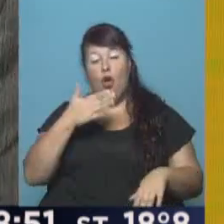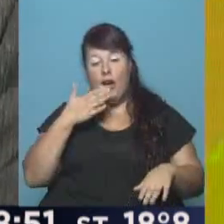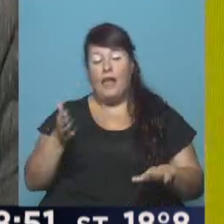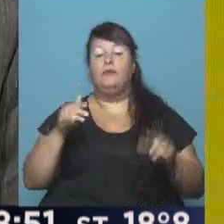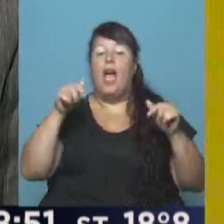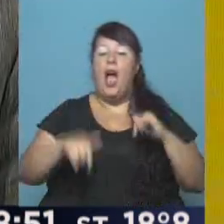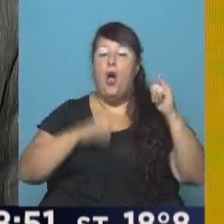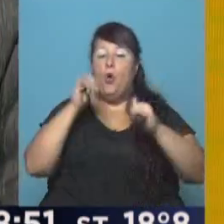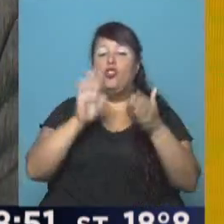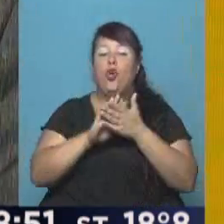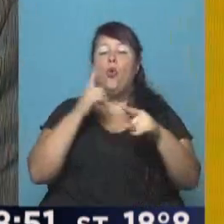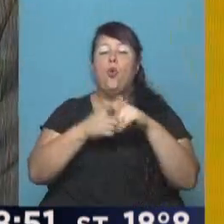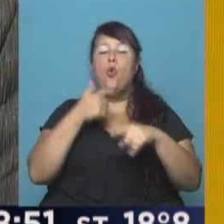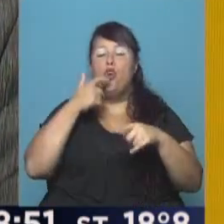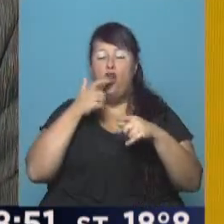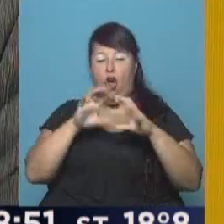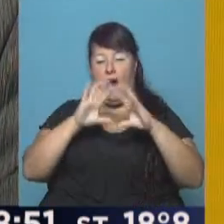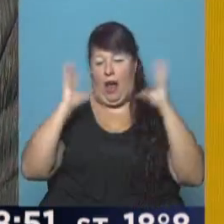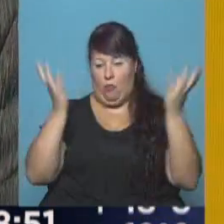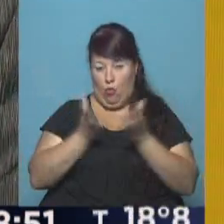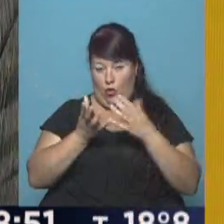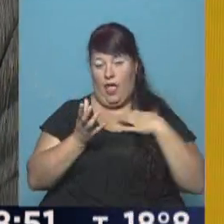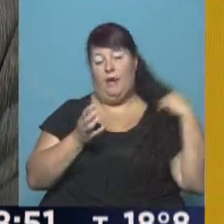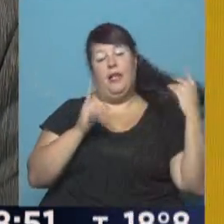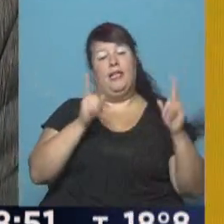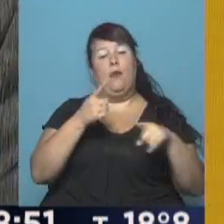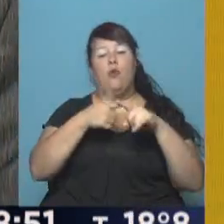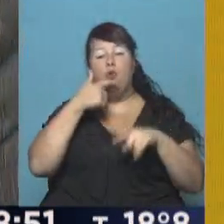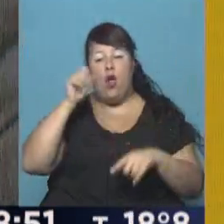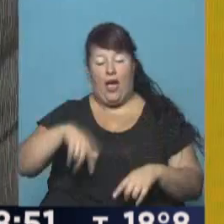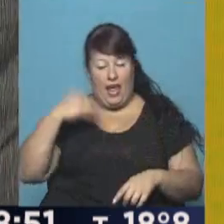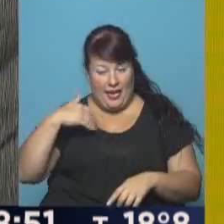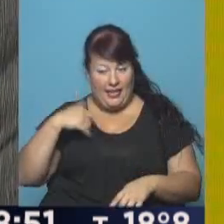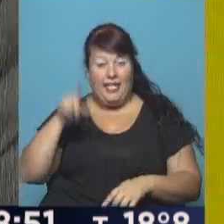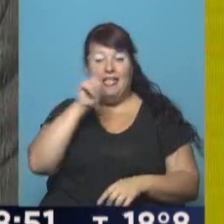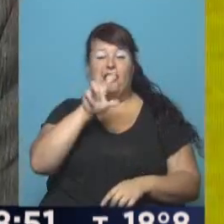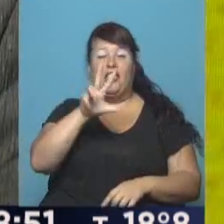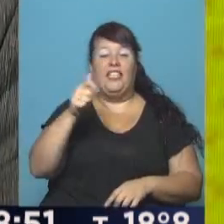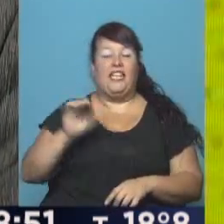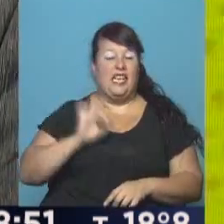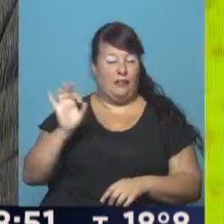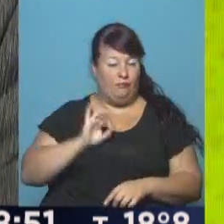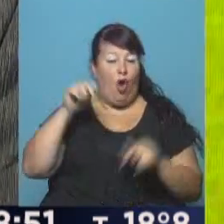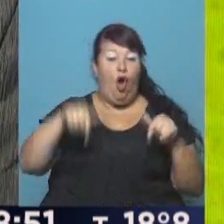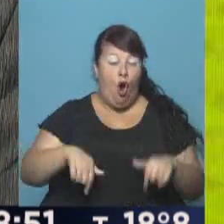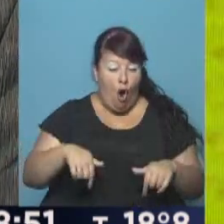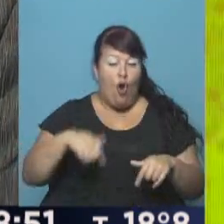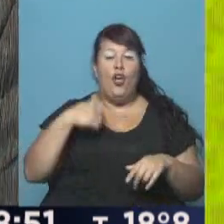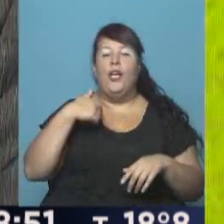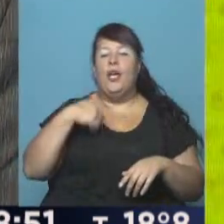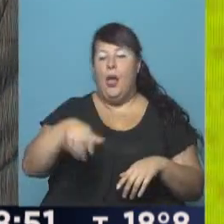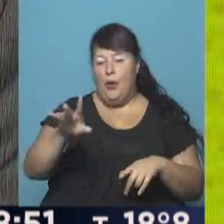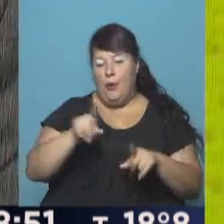vamos a hablar de la cruz roja e internacional y de la cruz roja argentina 136 años y hoy se realiza